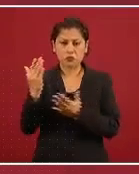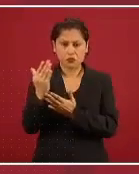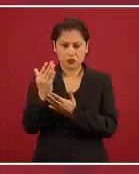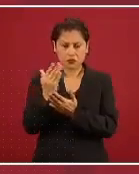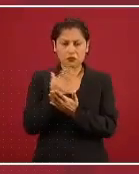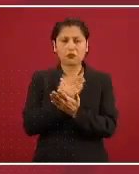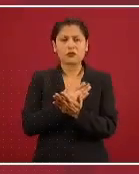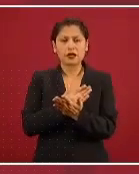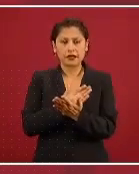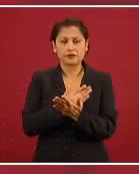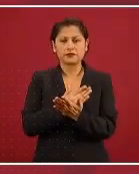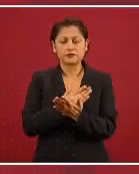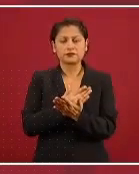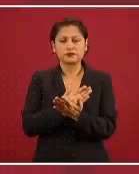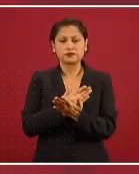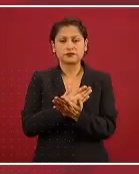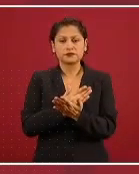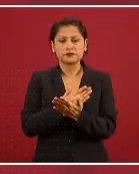de contagios,